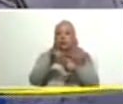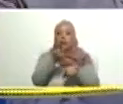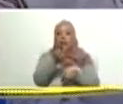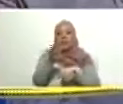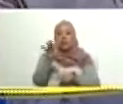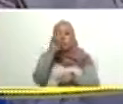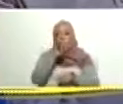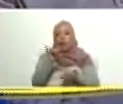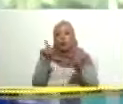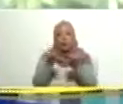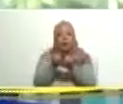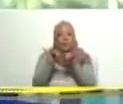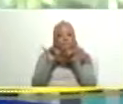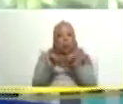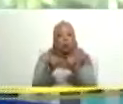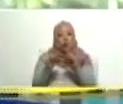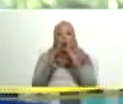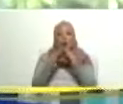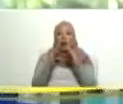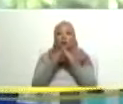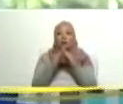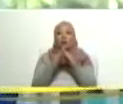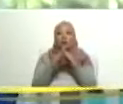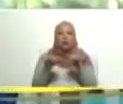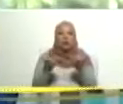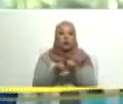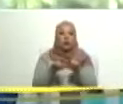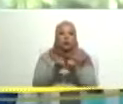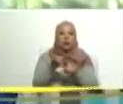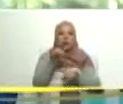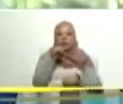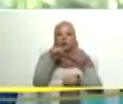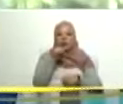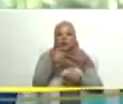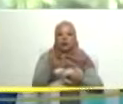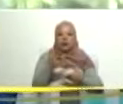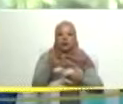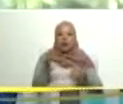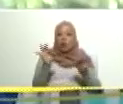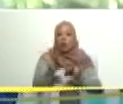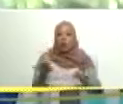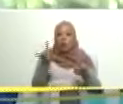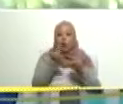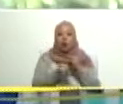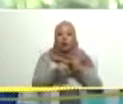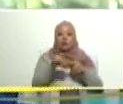café. No hay café igual a la manga de Silita. No hay.